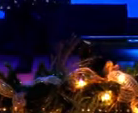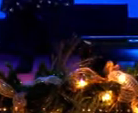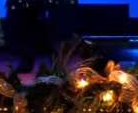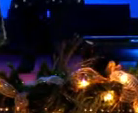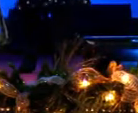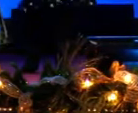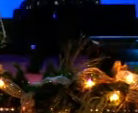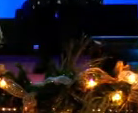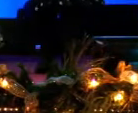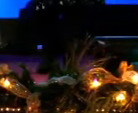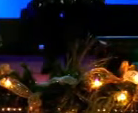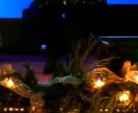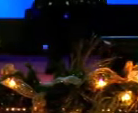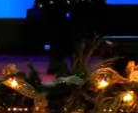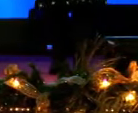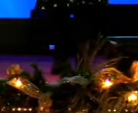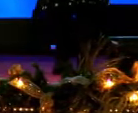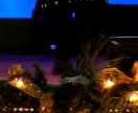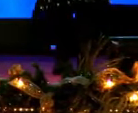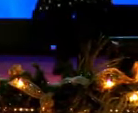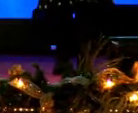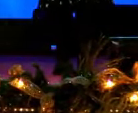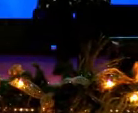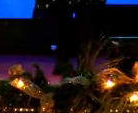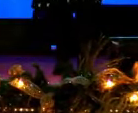sabores ha nacido en un portal.